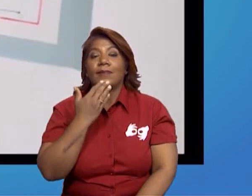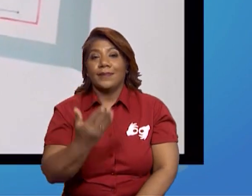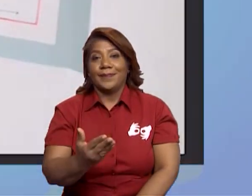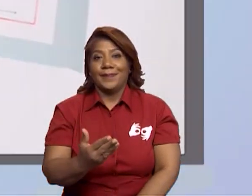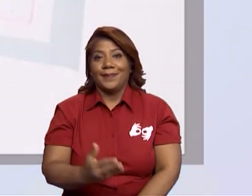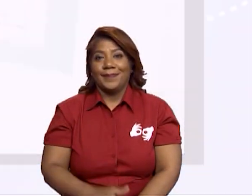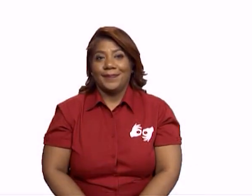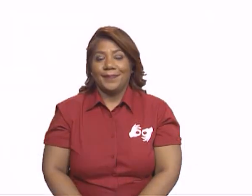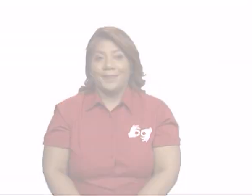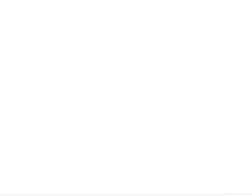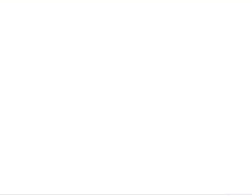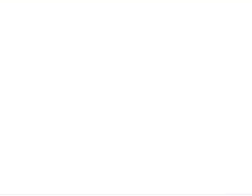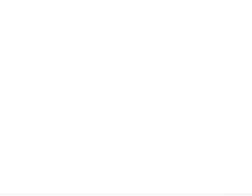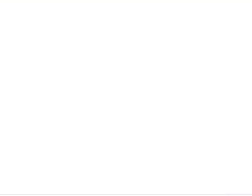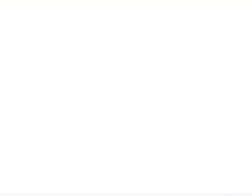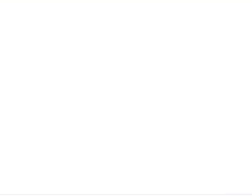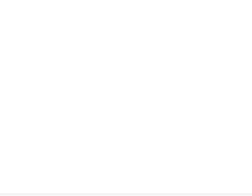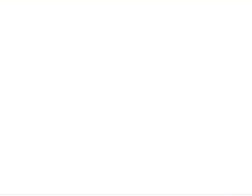gracias.